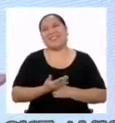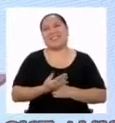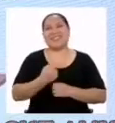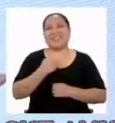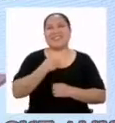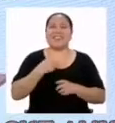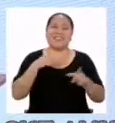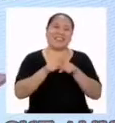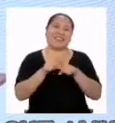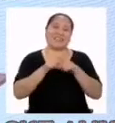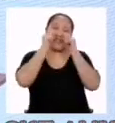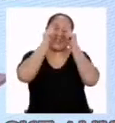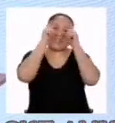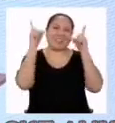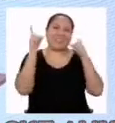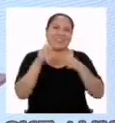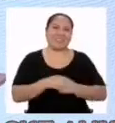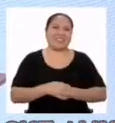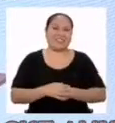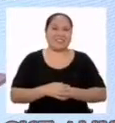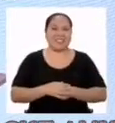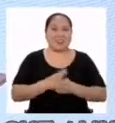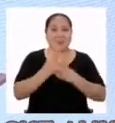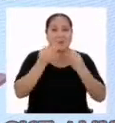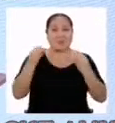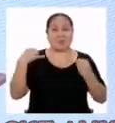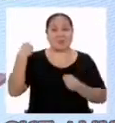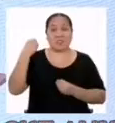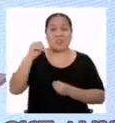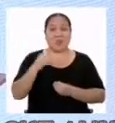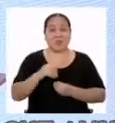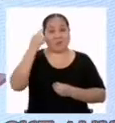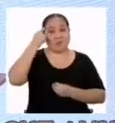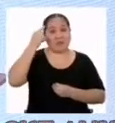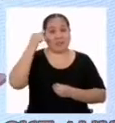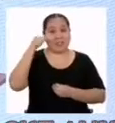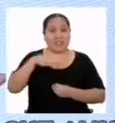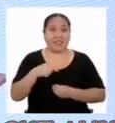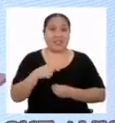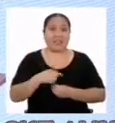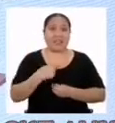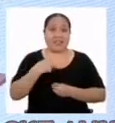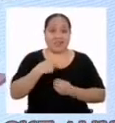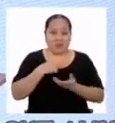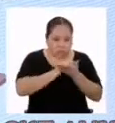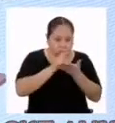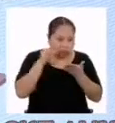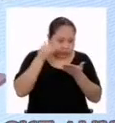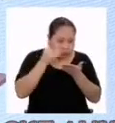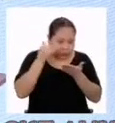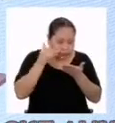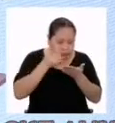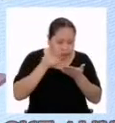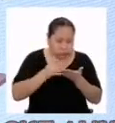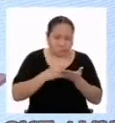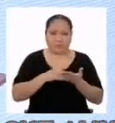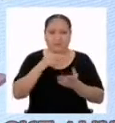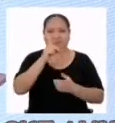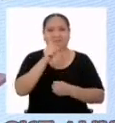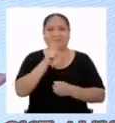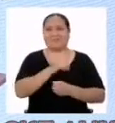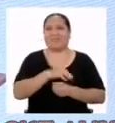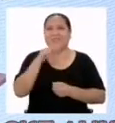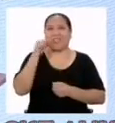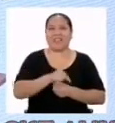Yo también me sorprendo. Muchas chicas y chicos deben pensar que soy recontra, chancona, pero no.